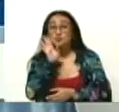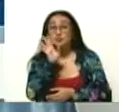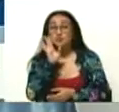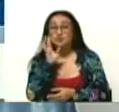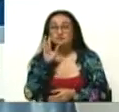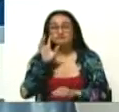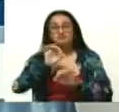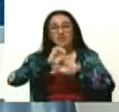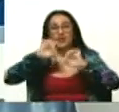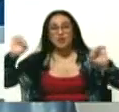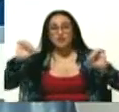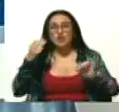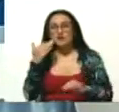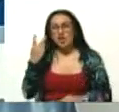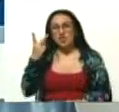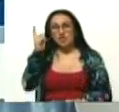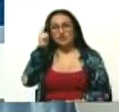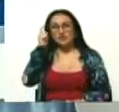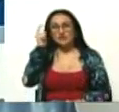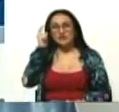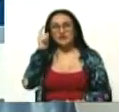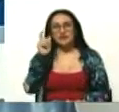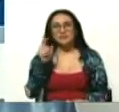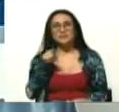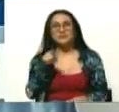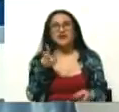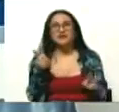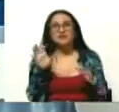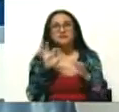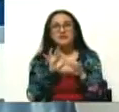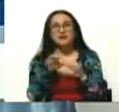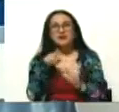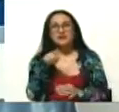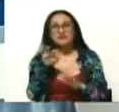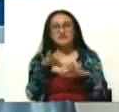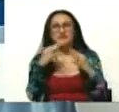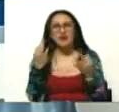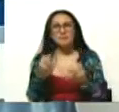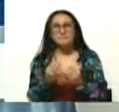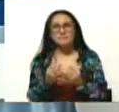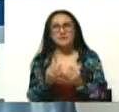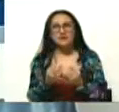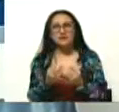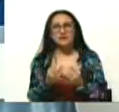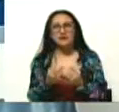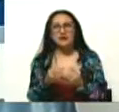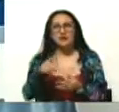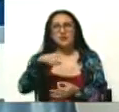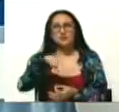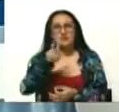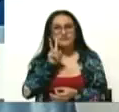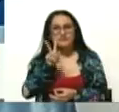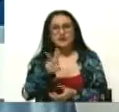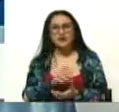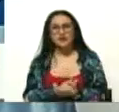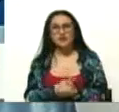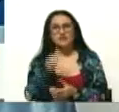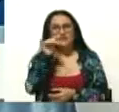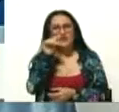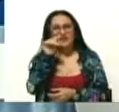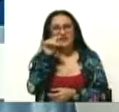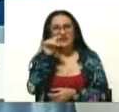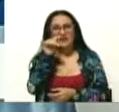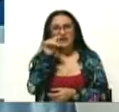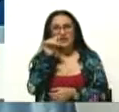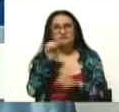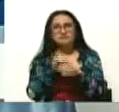dos días, donde estaba vinculada esa banda a familiares que, ustedes vieron el video aquel que se